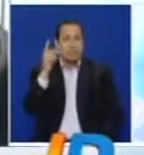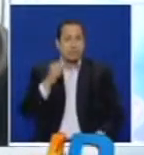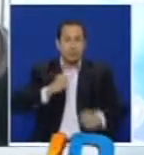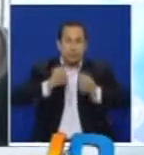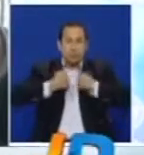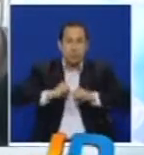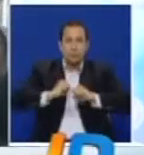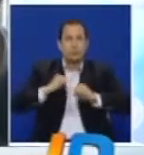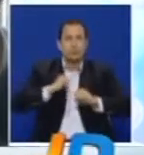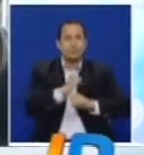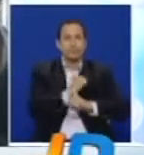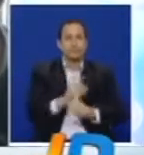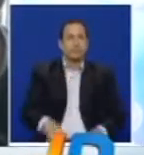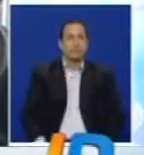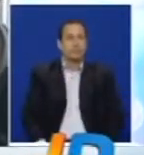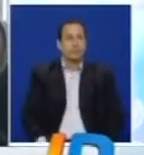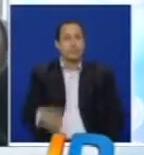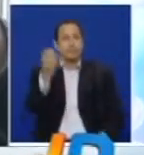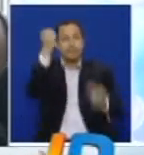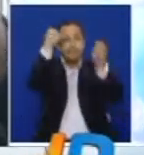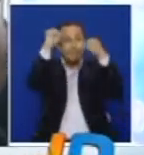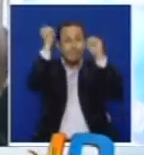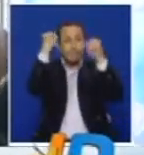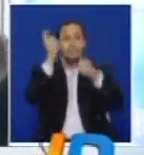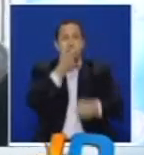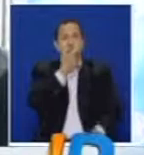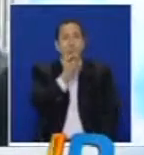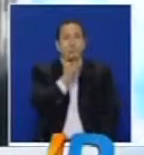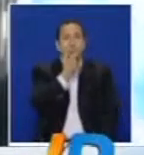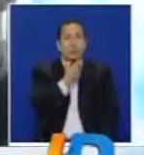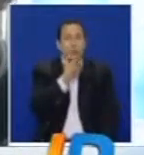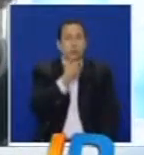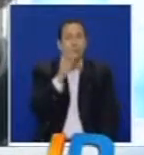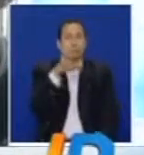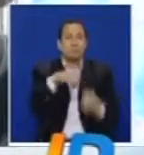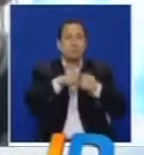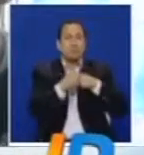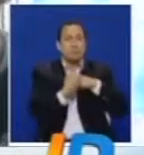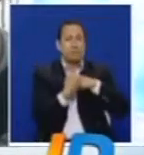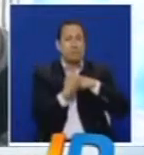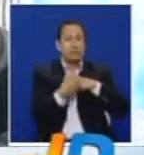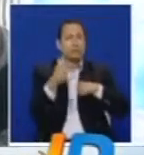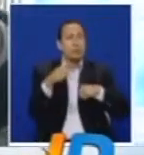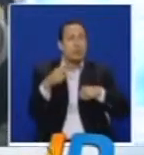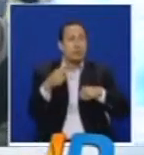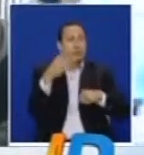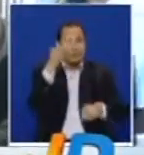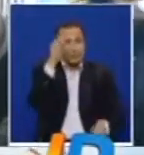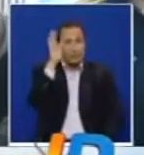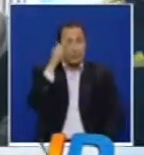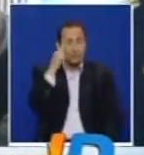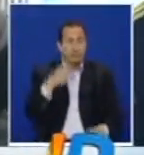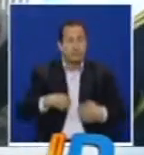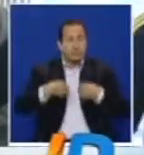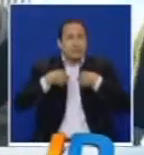¿No? Como referencia inmediata, ¿preocupa la lesión en Francia con el Mónaco de Falcao? Ojalá sea más el